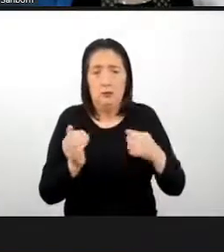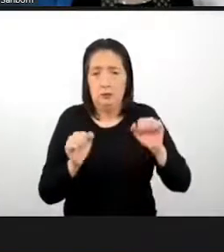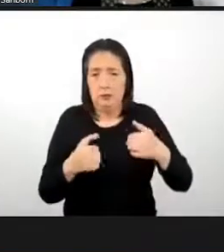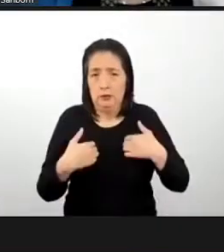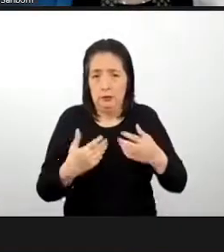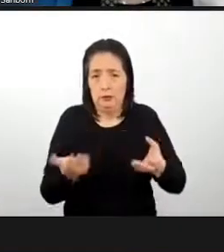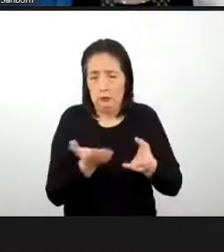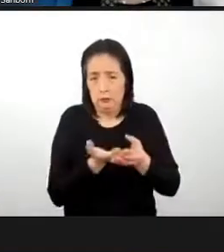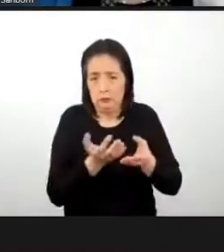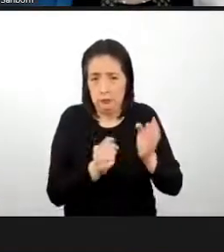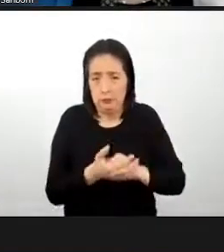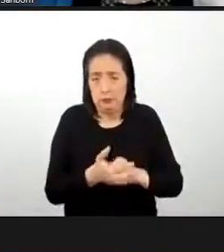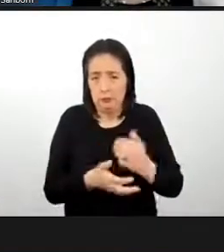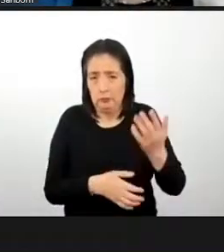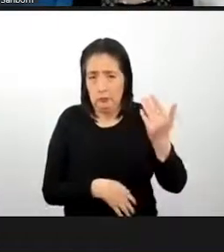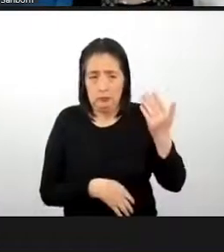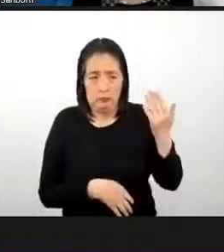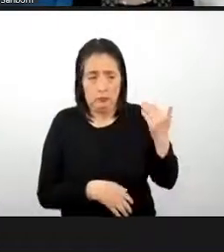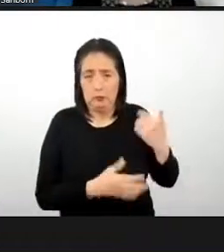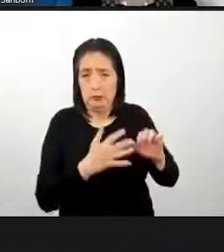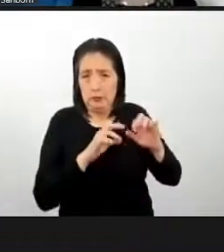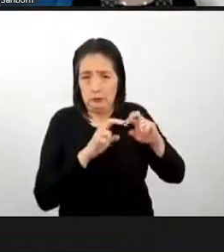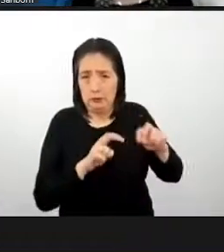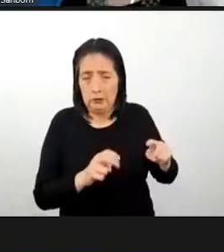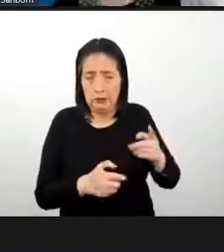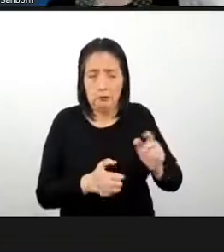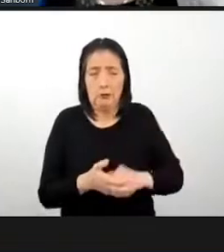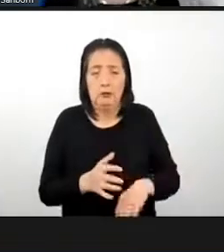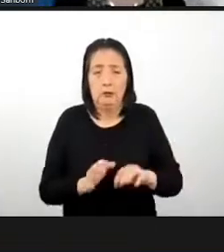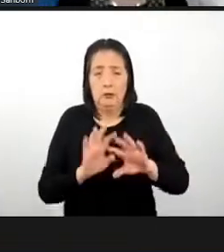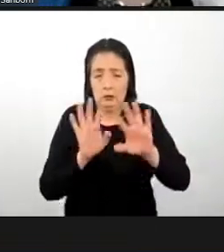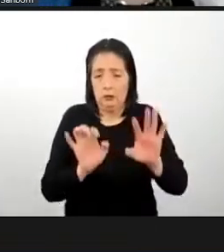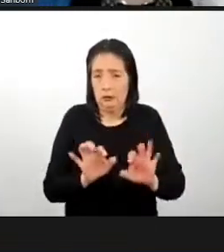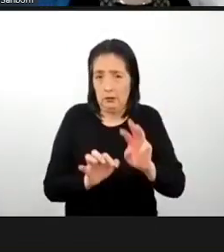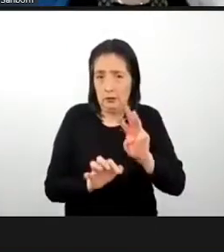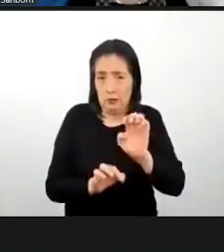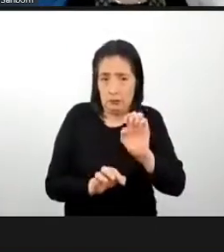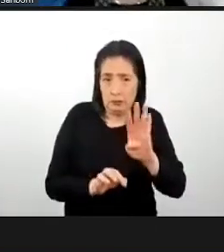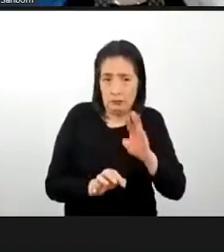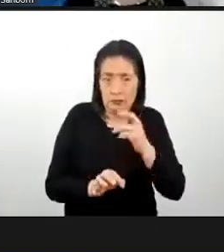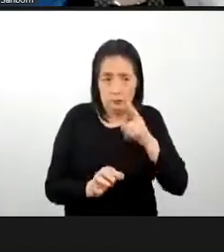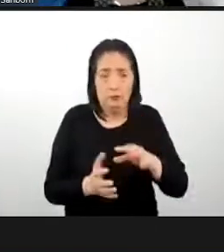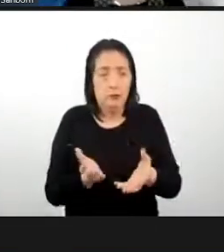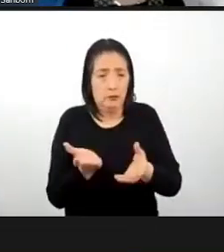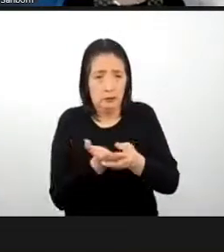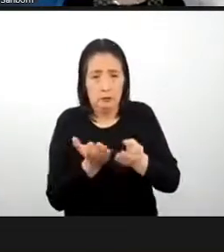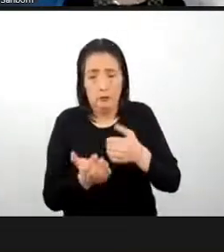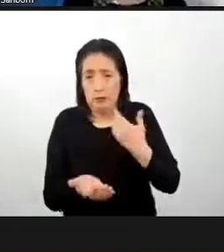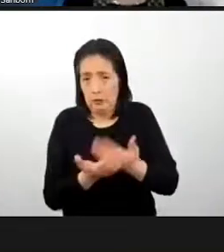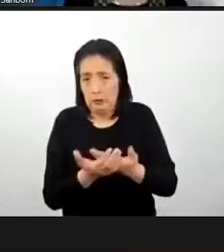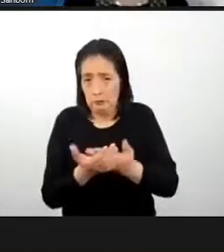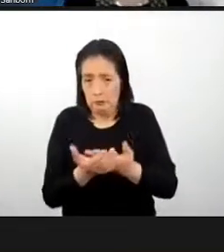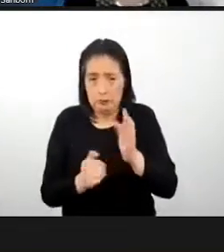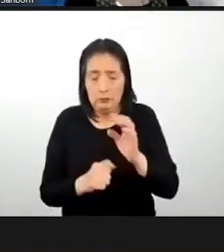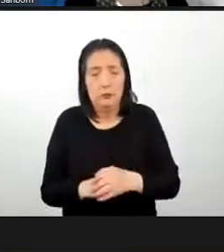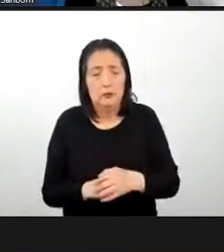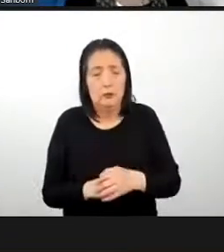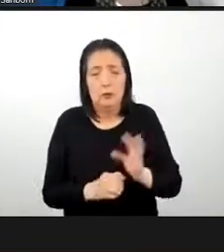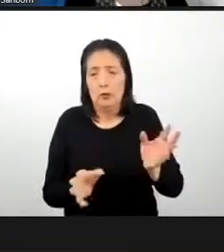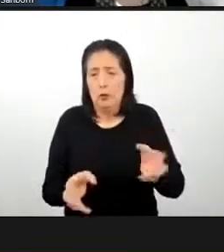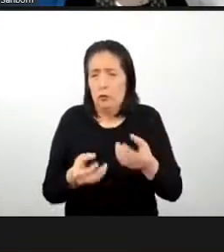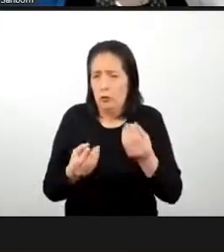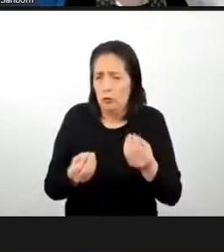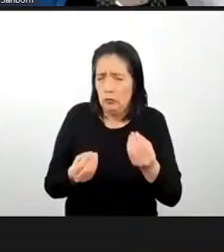una de nuestras últimas investigaciones. En nuestra página web lo pueden ver el documento con todas las pruebas, ¿no? De cómo se